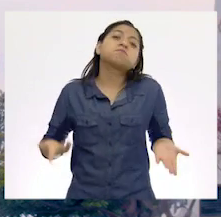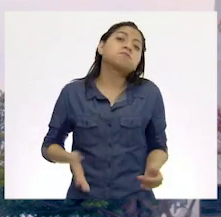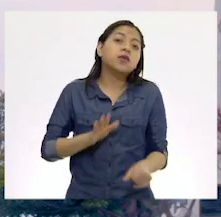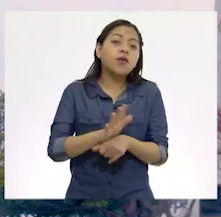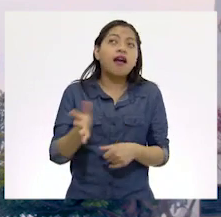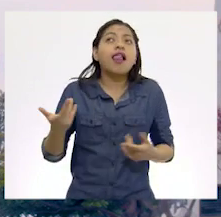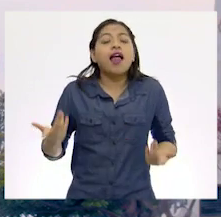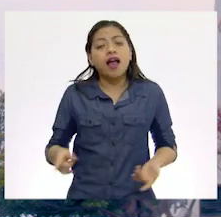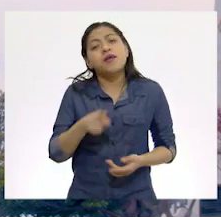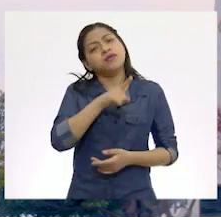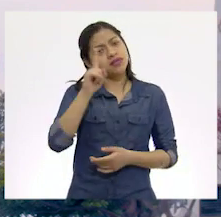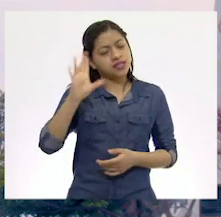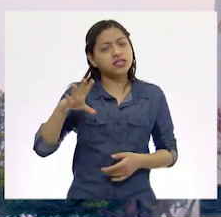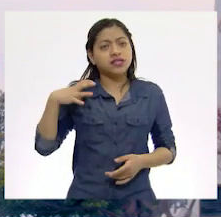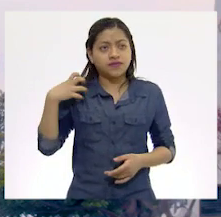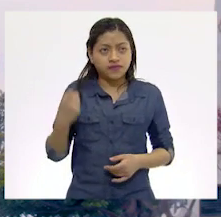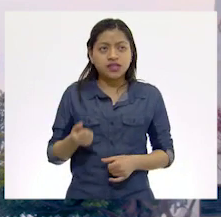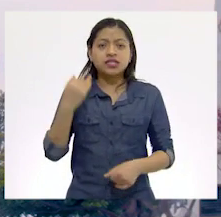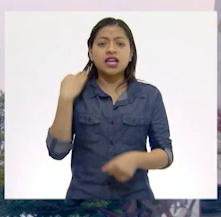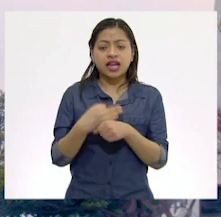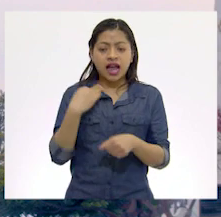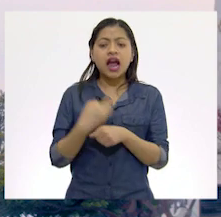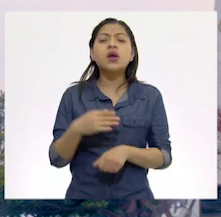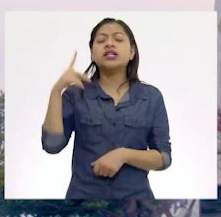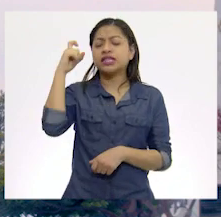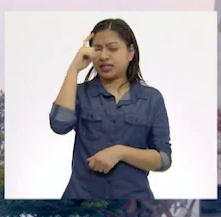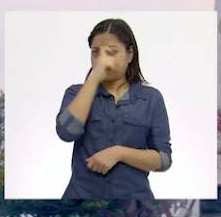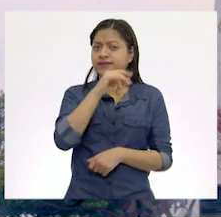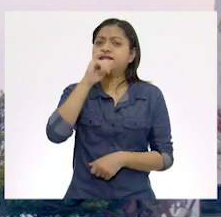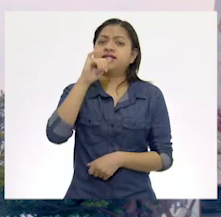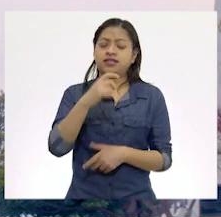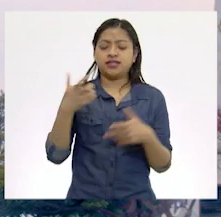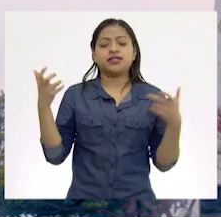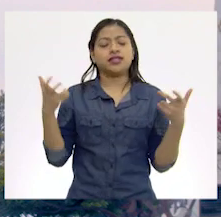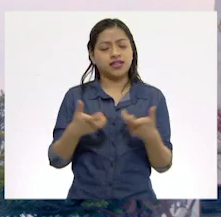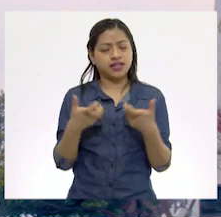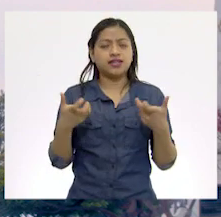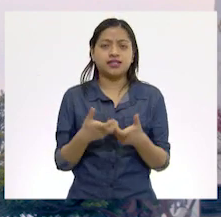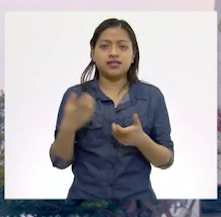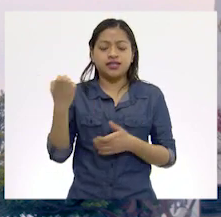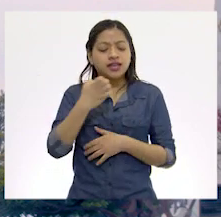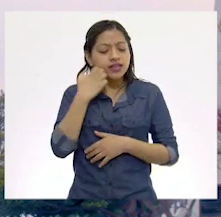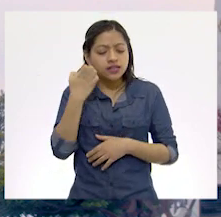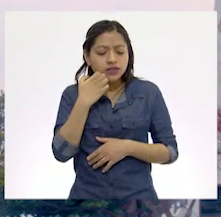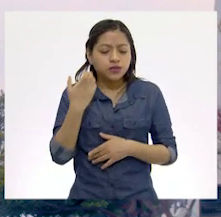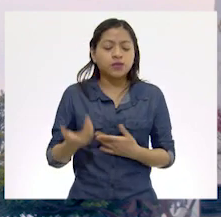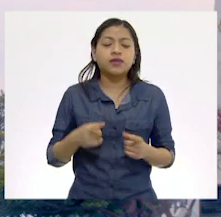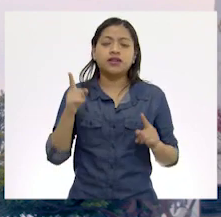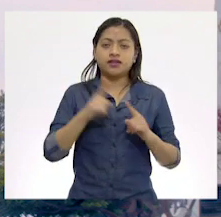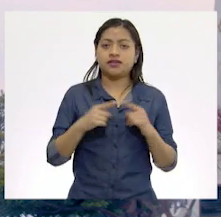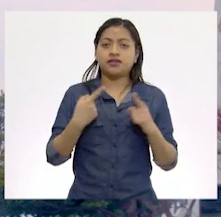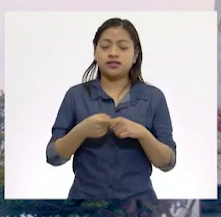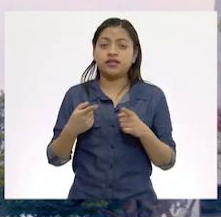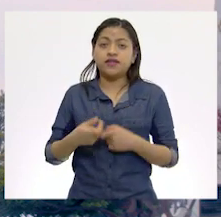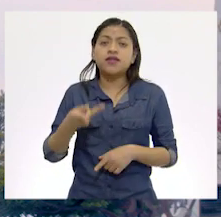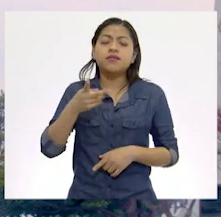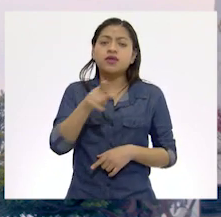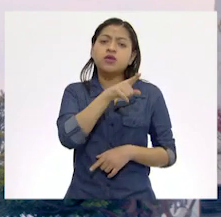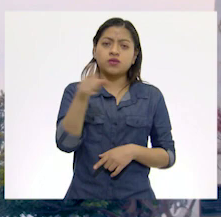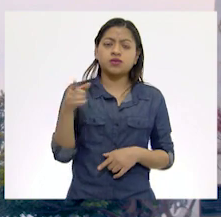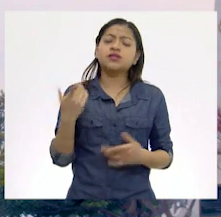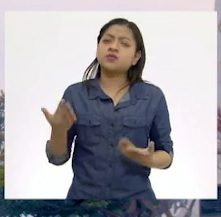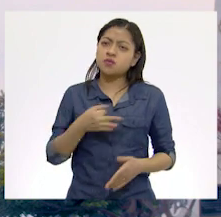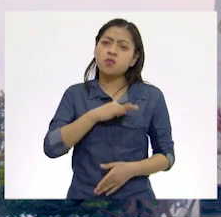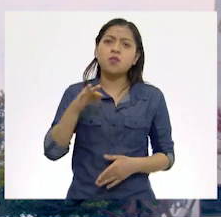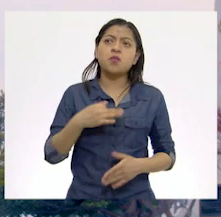aunque en estos momentos sea un poco más difícil aprender, que intenten, aparte de pasar tiempo con su